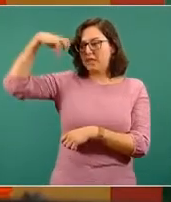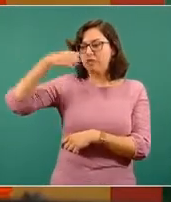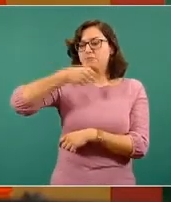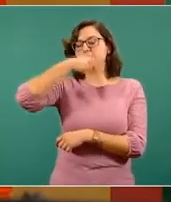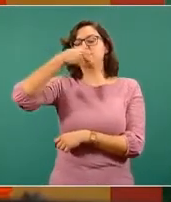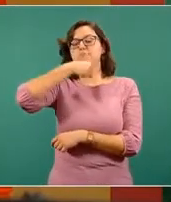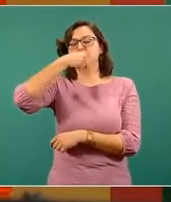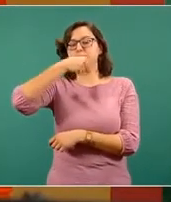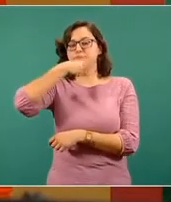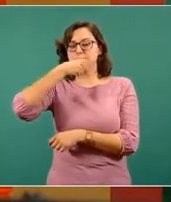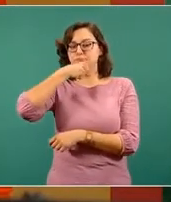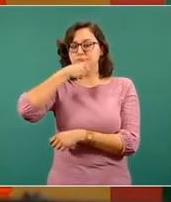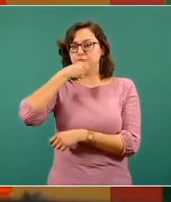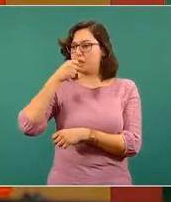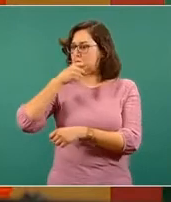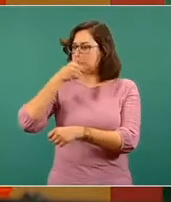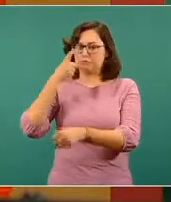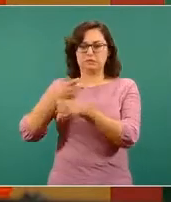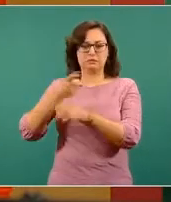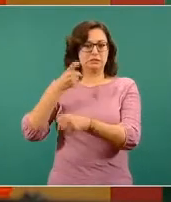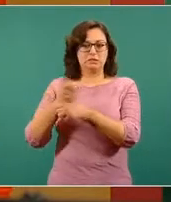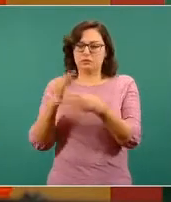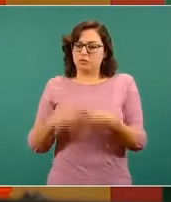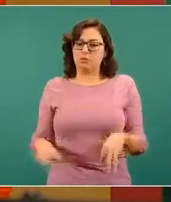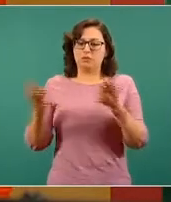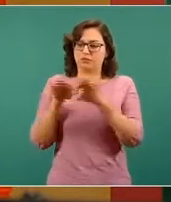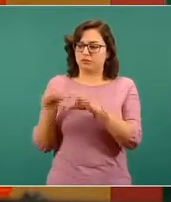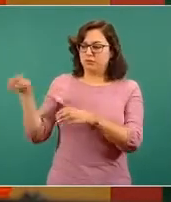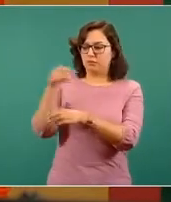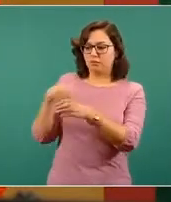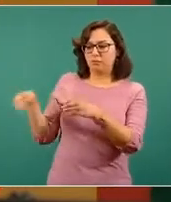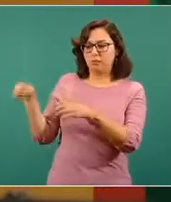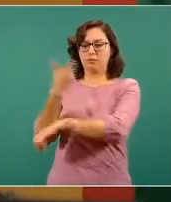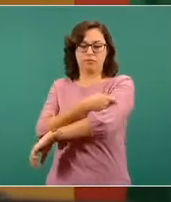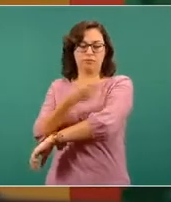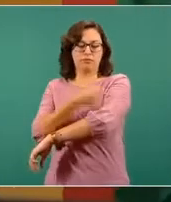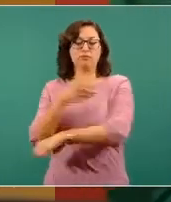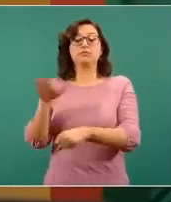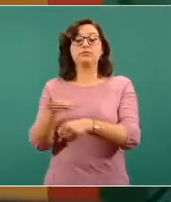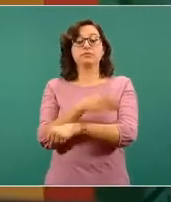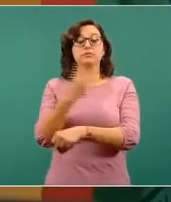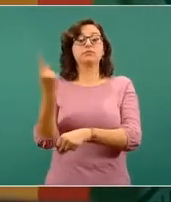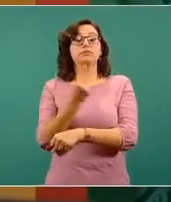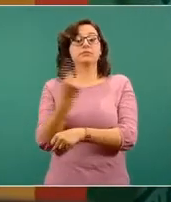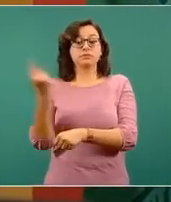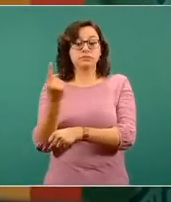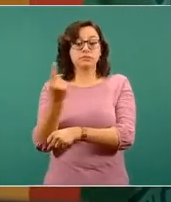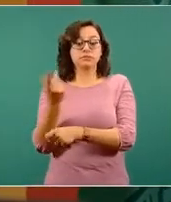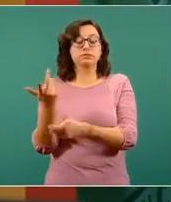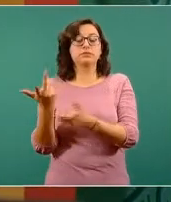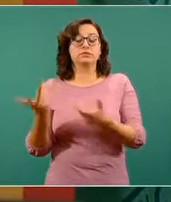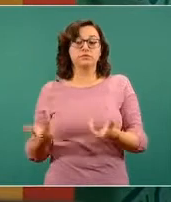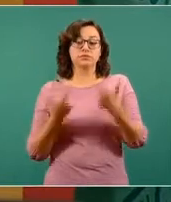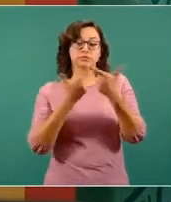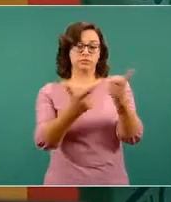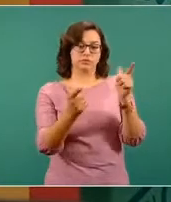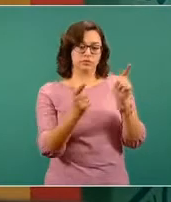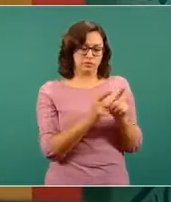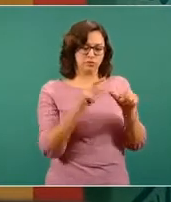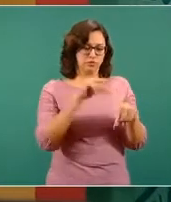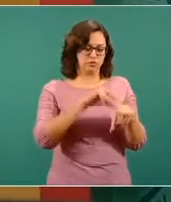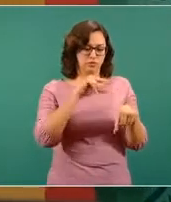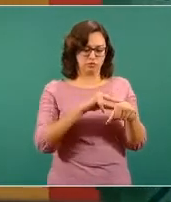adultas mayores como el eje fundamental de la priorización porque de acuerdo a lo que analizaron,